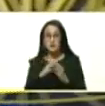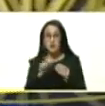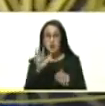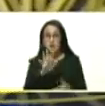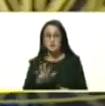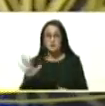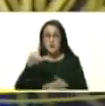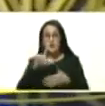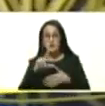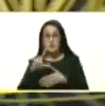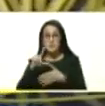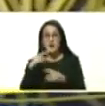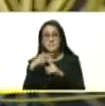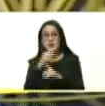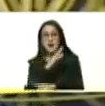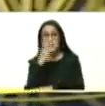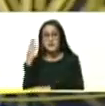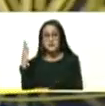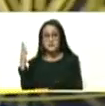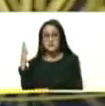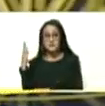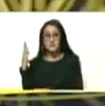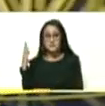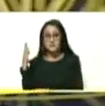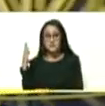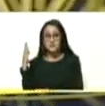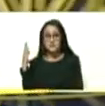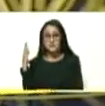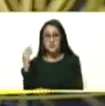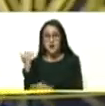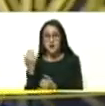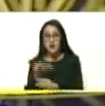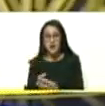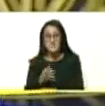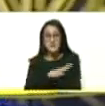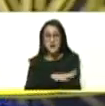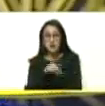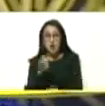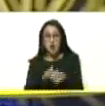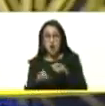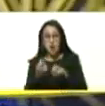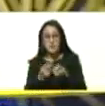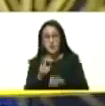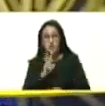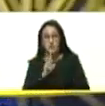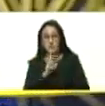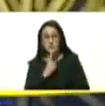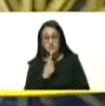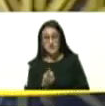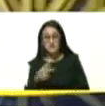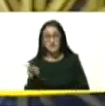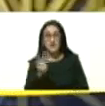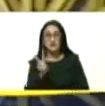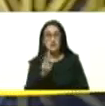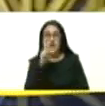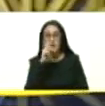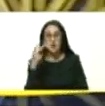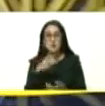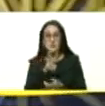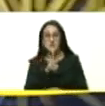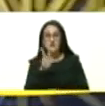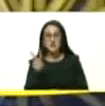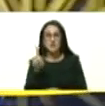continente latinoamericano y caribeño. Y hay expertos económicos del mundo que dicen que Venezuela, año